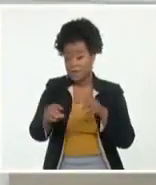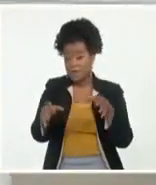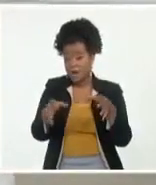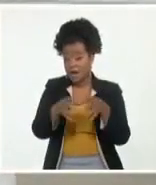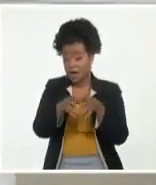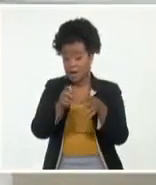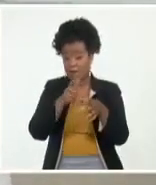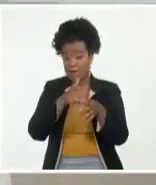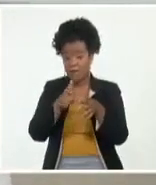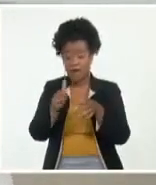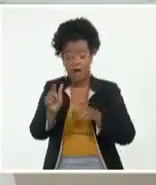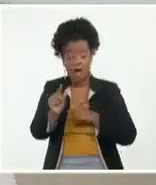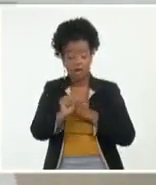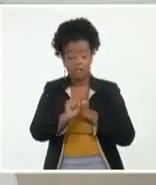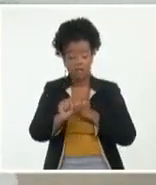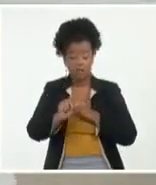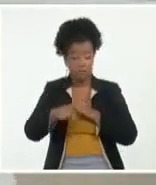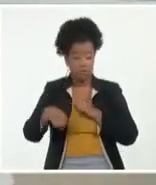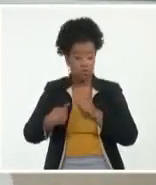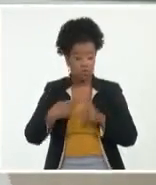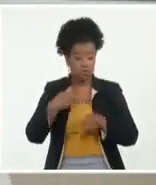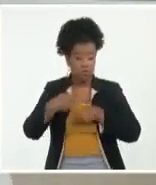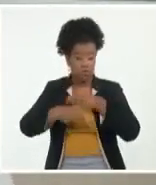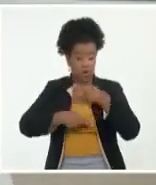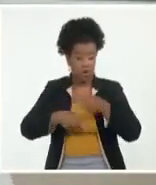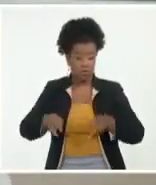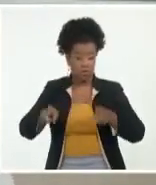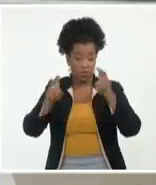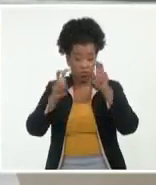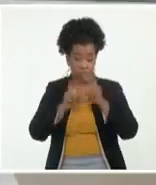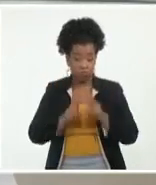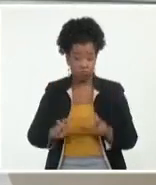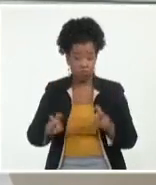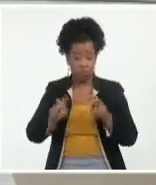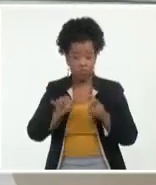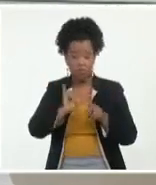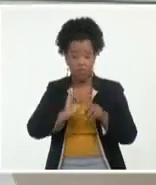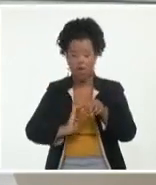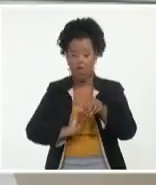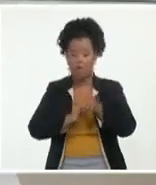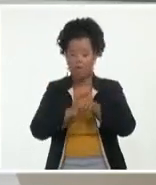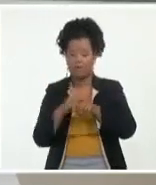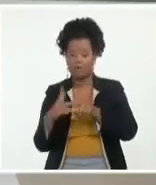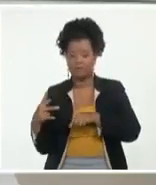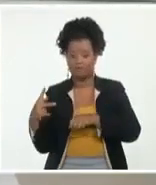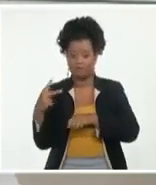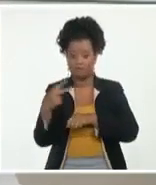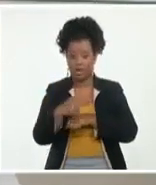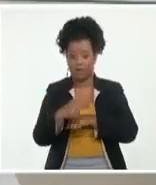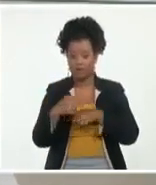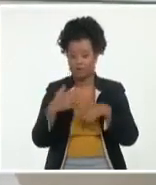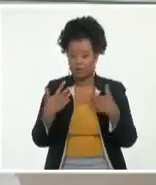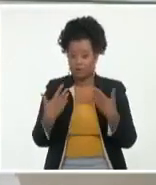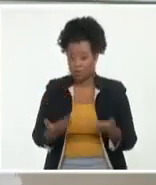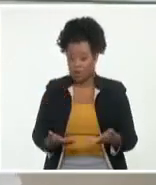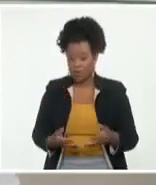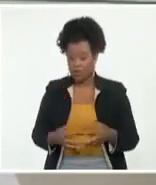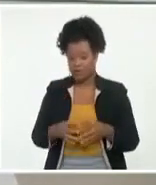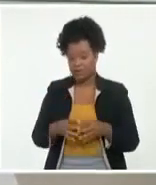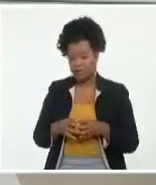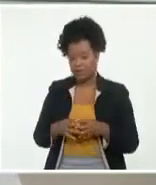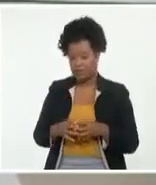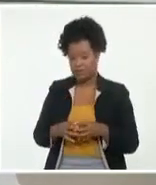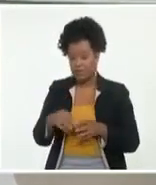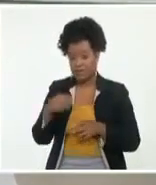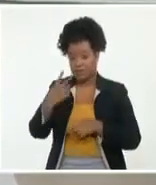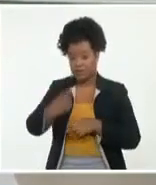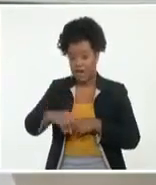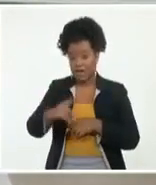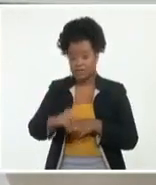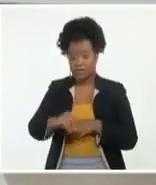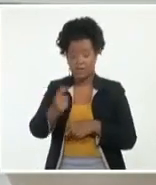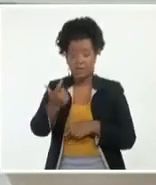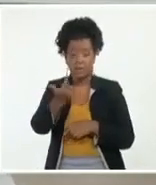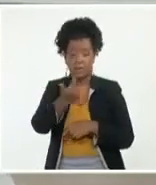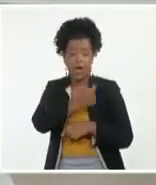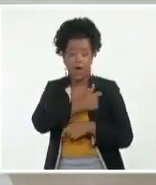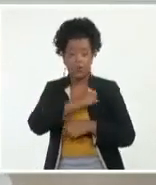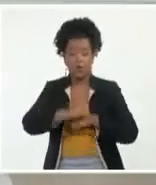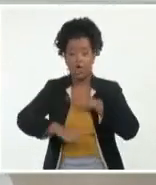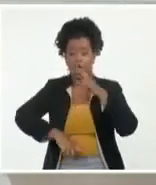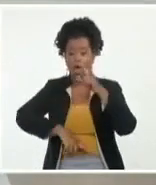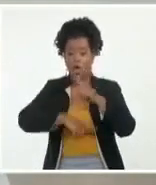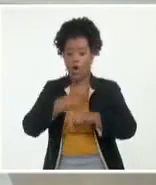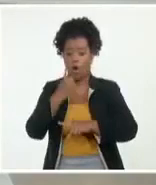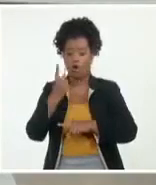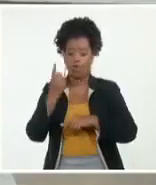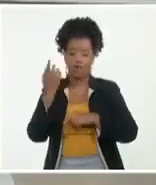ya estaba realizando y que la COVID lo truncó fue el ensayo con el candidato vacunal contra el